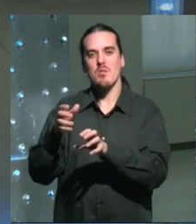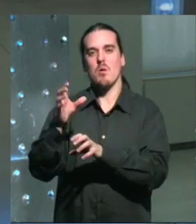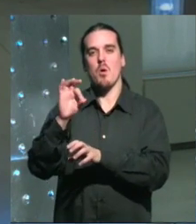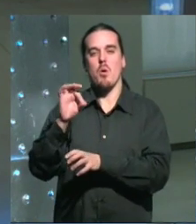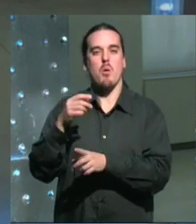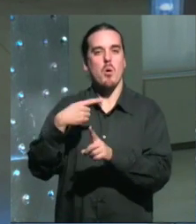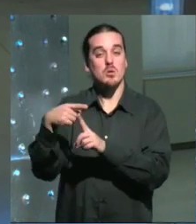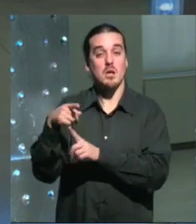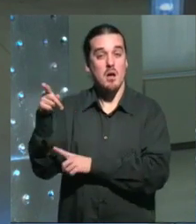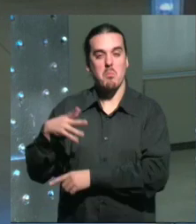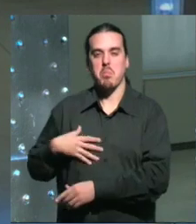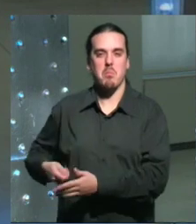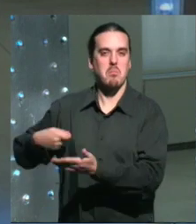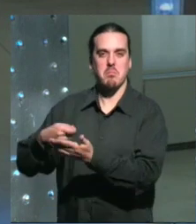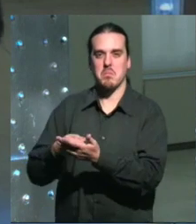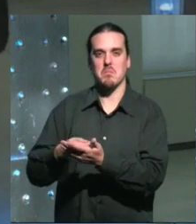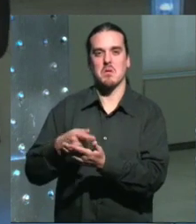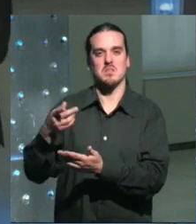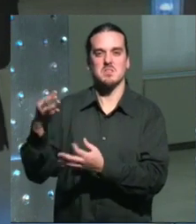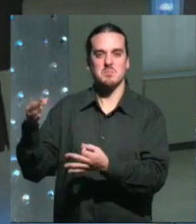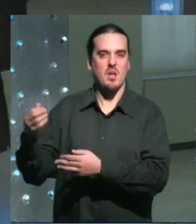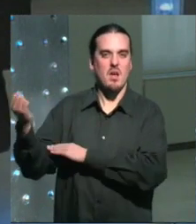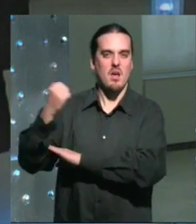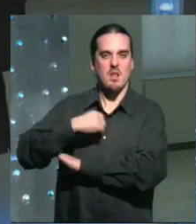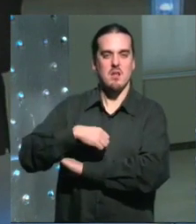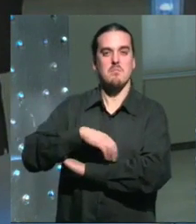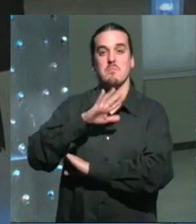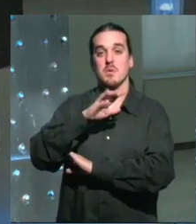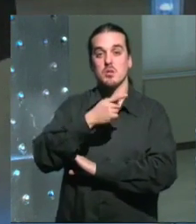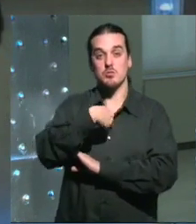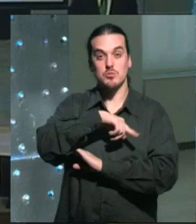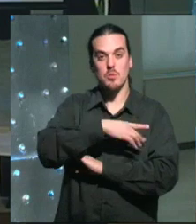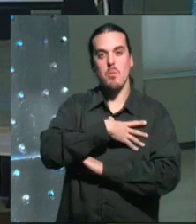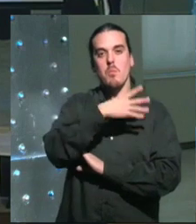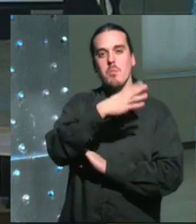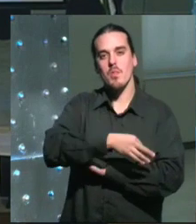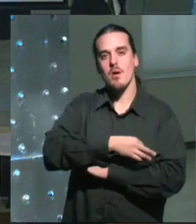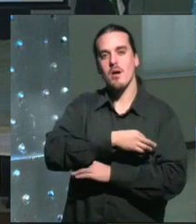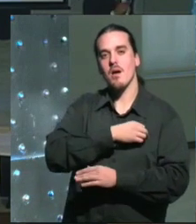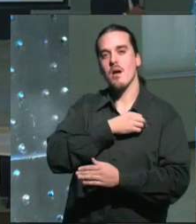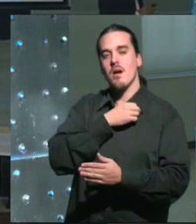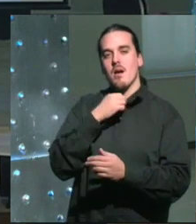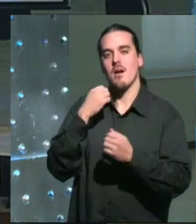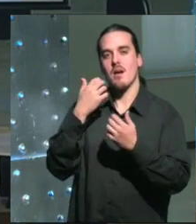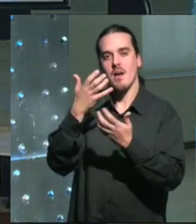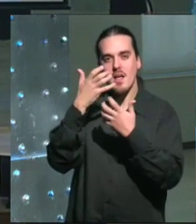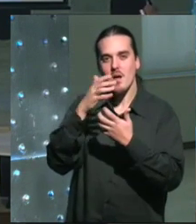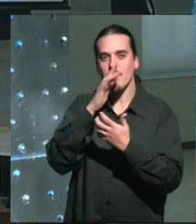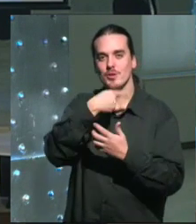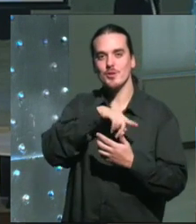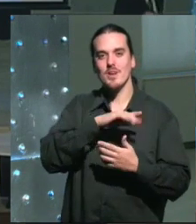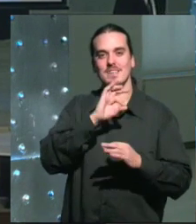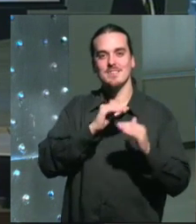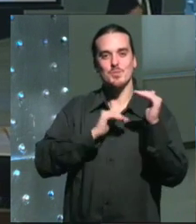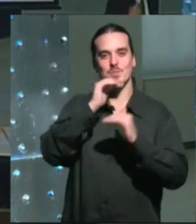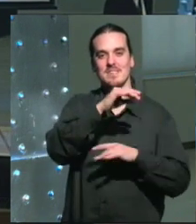2, 3 a 1. Pero me dijo, nosotros vamos a ganar porque tenemos superioridad terrestre. Y la superioridad terrestre de las tropas, de